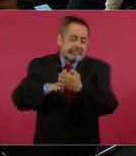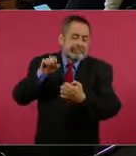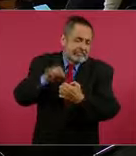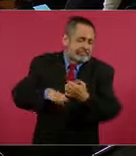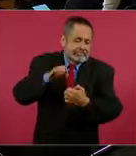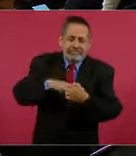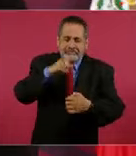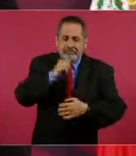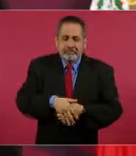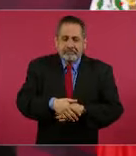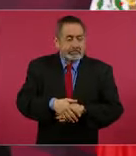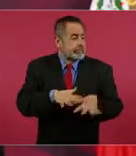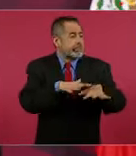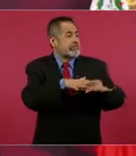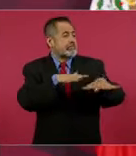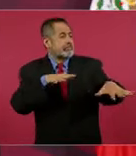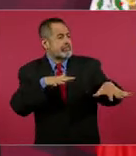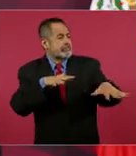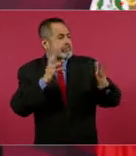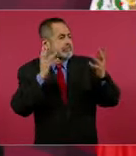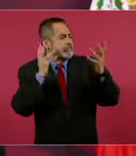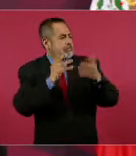¿Dónde siguen habiendo colas?